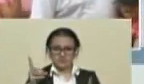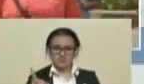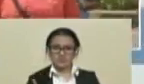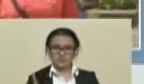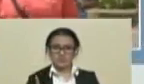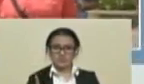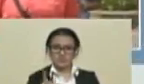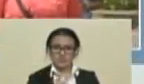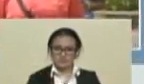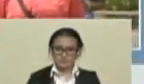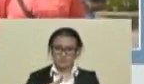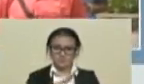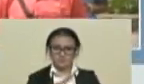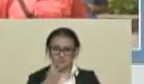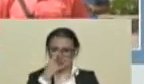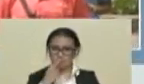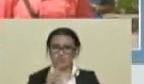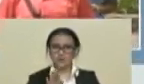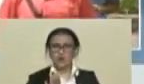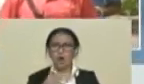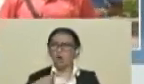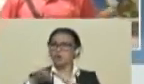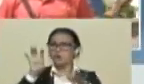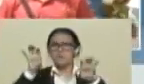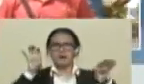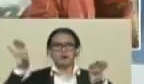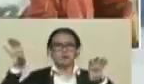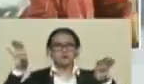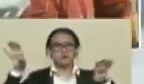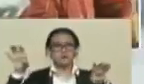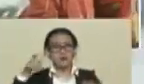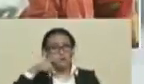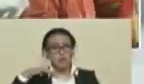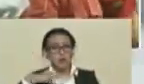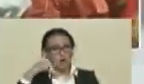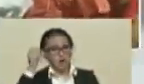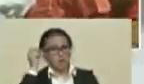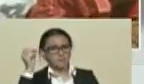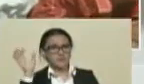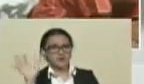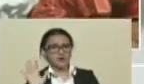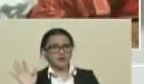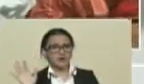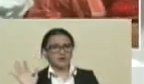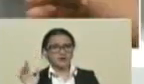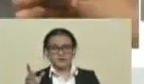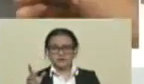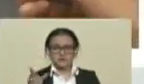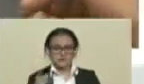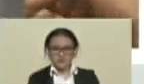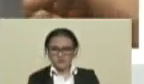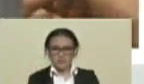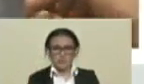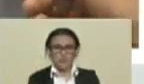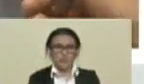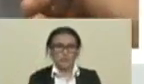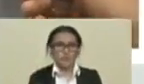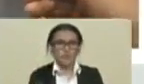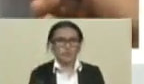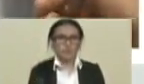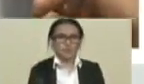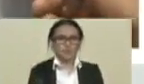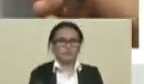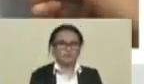y participativa, no como en otros países, que cuando el pueblo quiere opinar, lo que hacen es mandarle a los